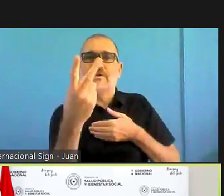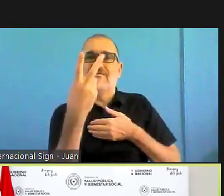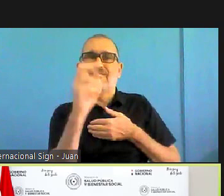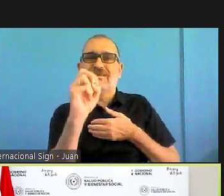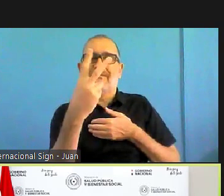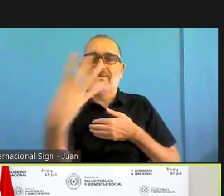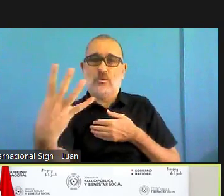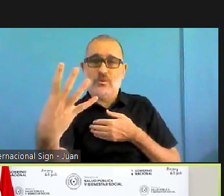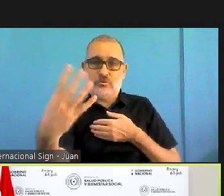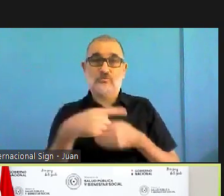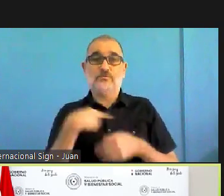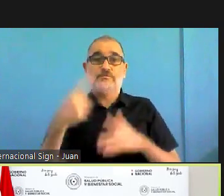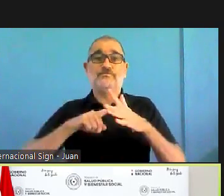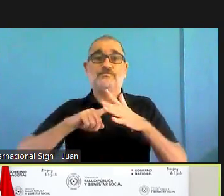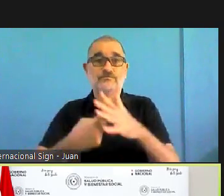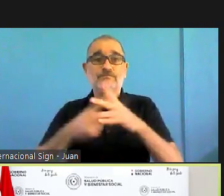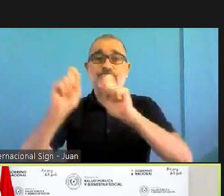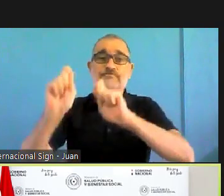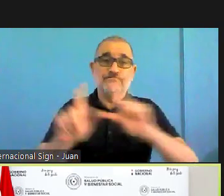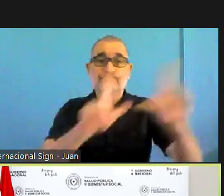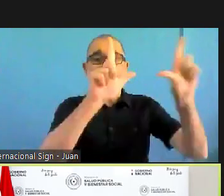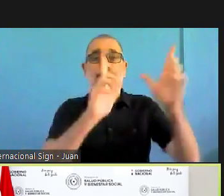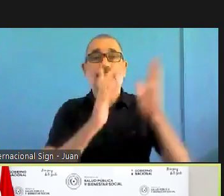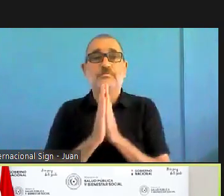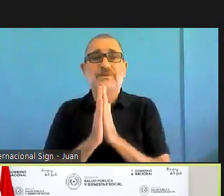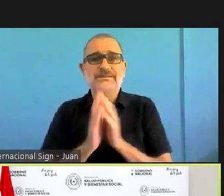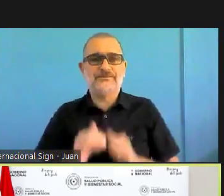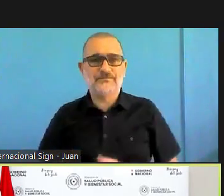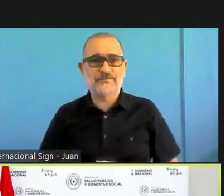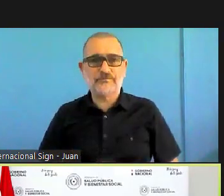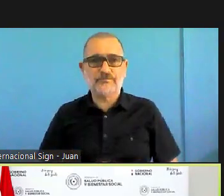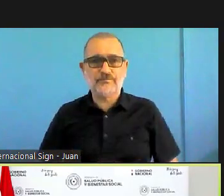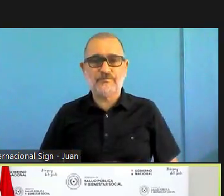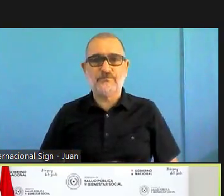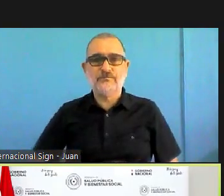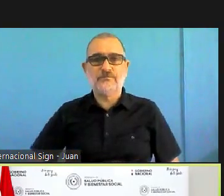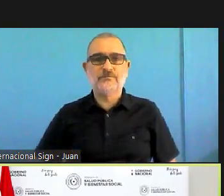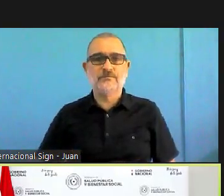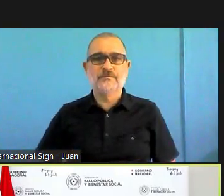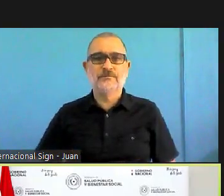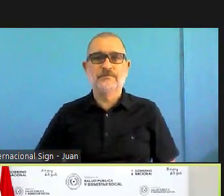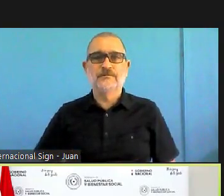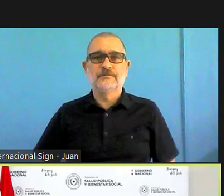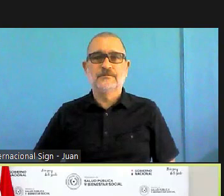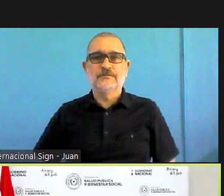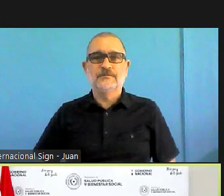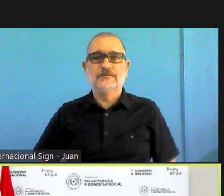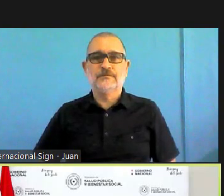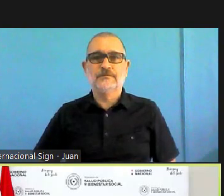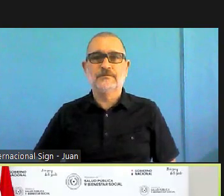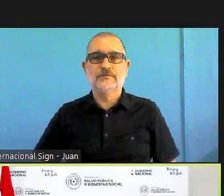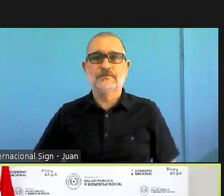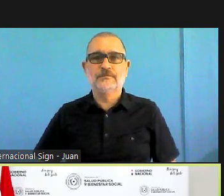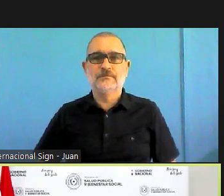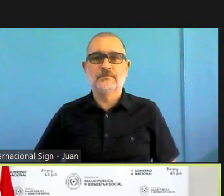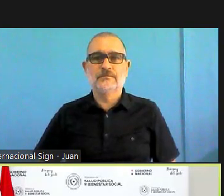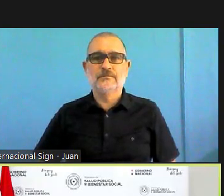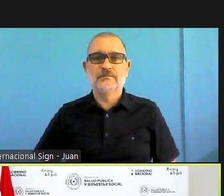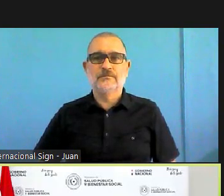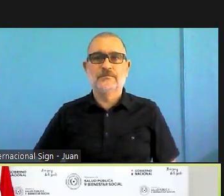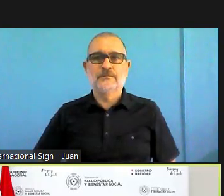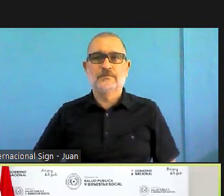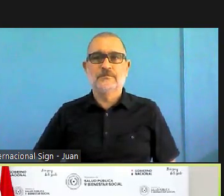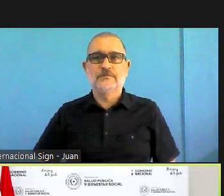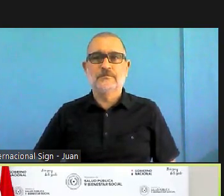Atrás. Y empezamos en el 2015 la estrategia del modelo de cuidados crónicos en